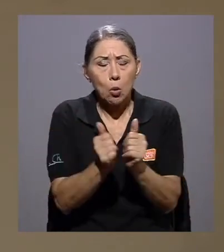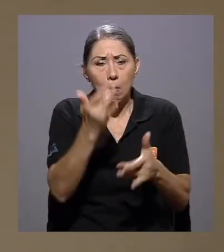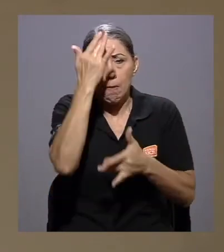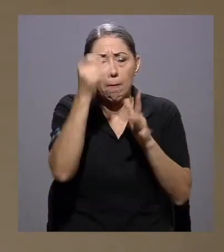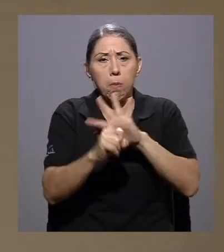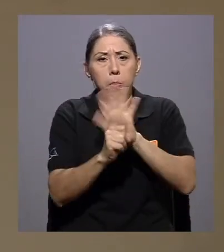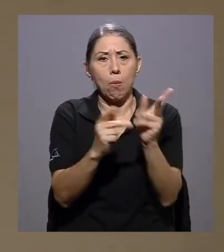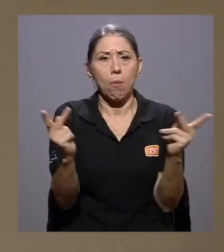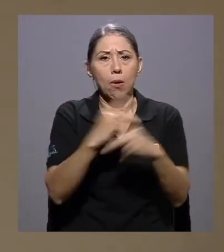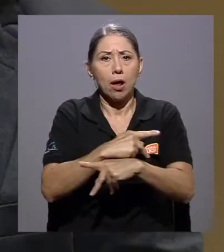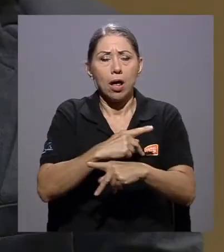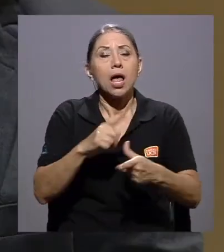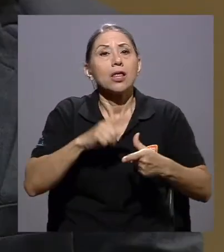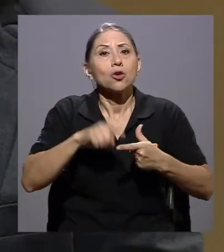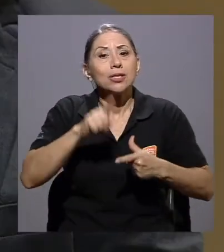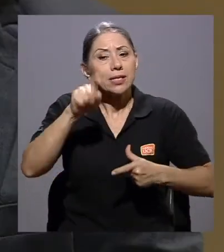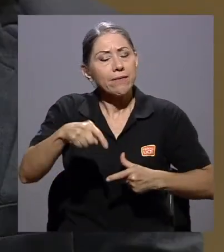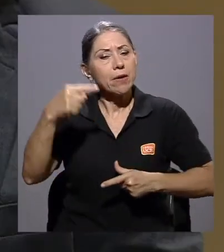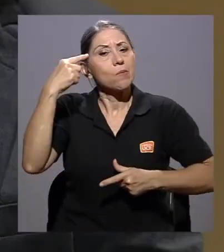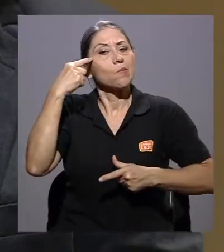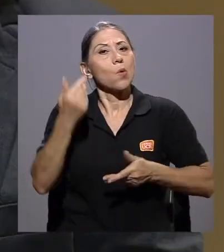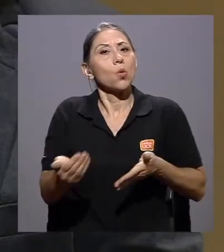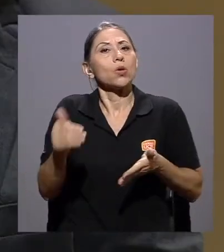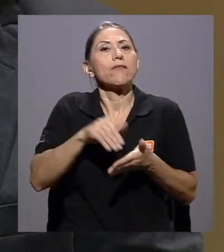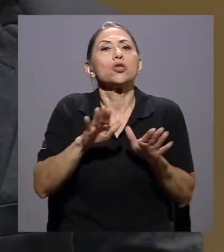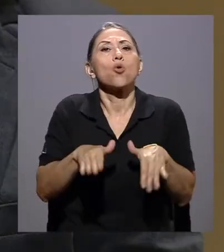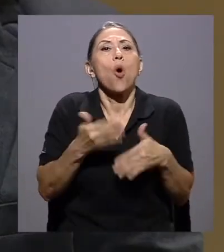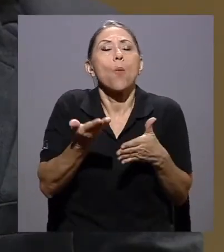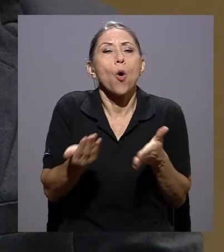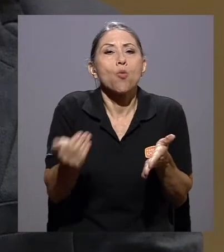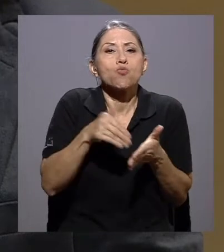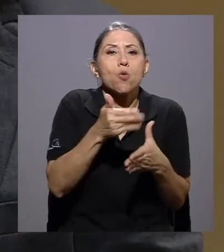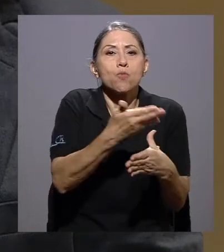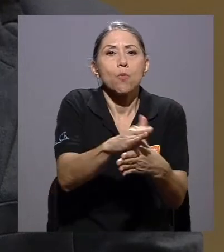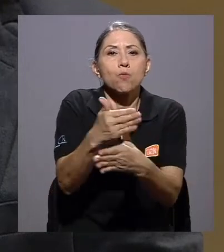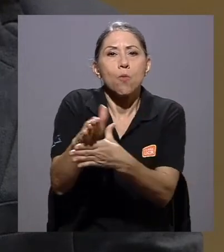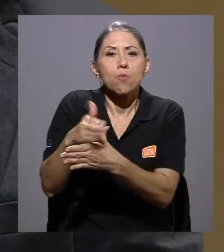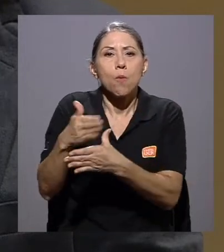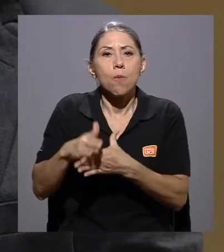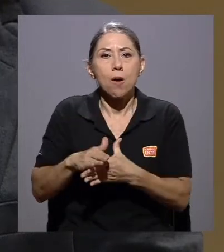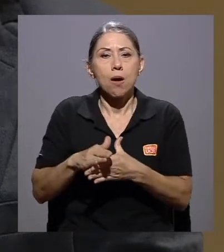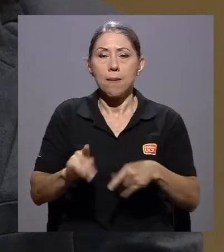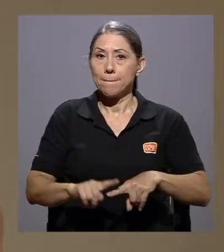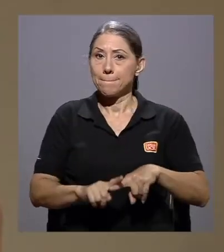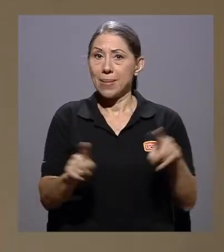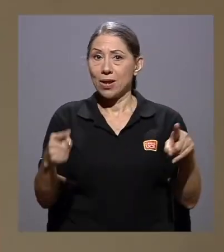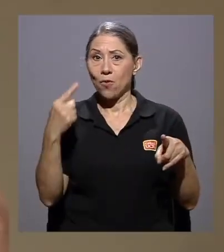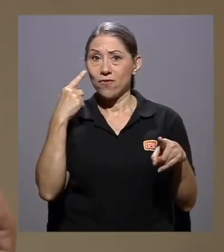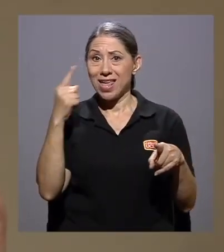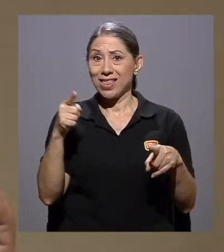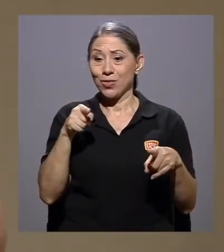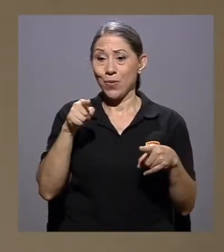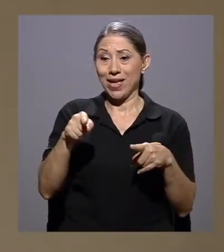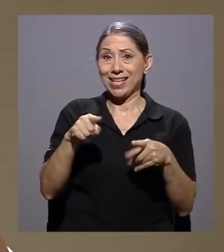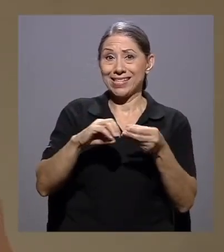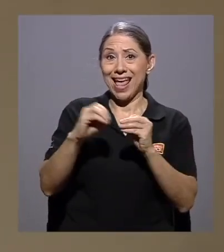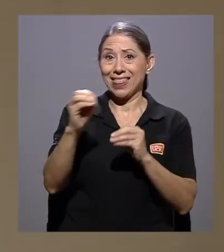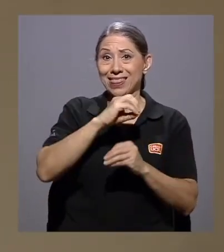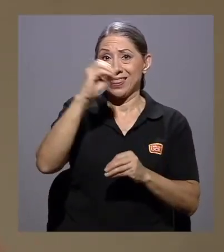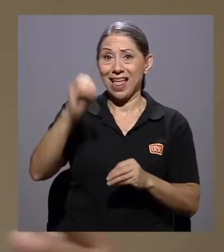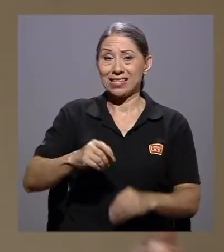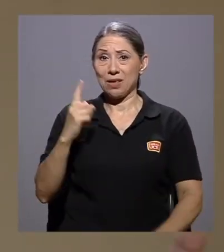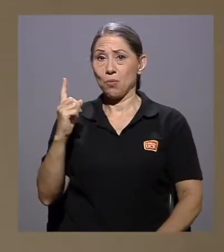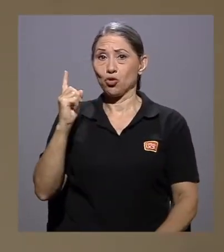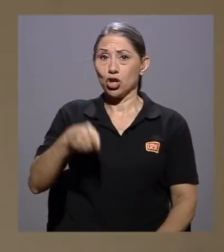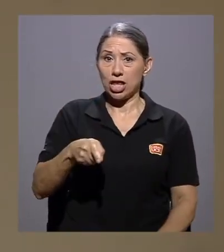mecanismos redistributivos. Pero entonces, desde el punto de vista de la tasa del comportamiento impositivo que